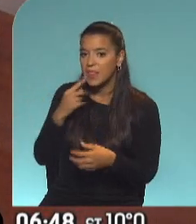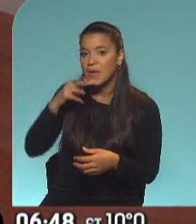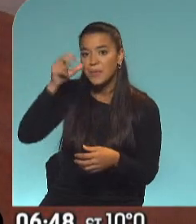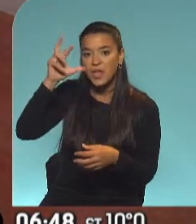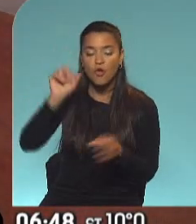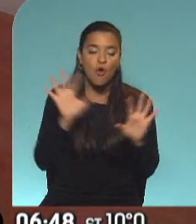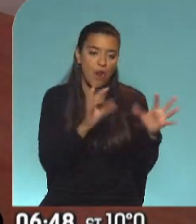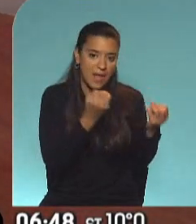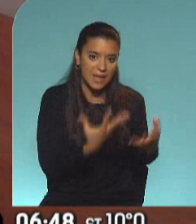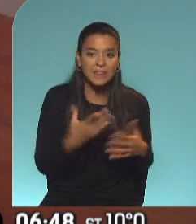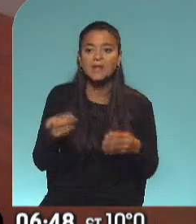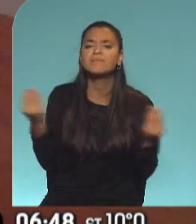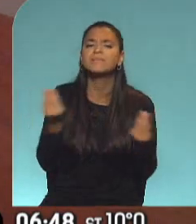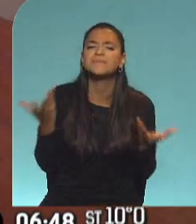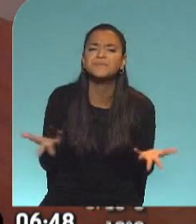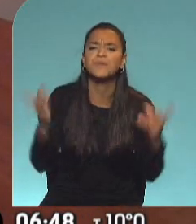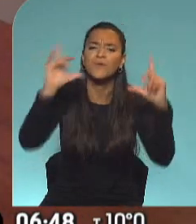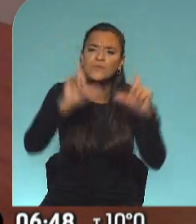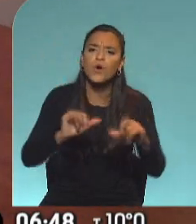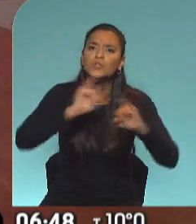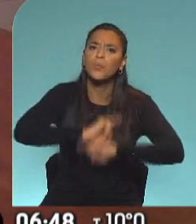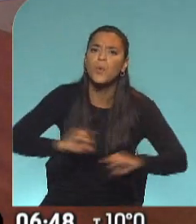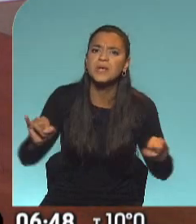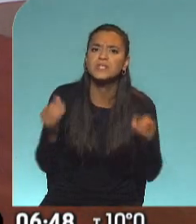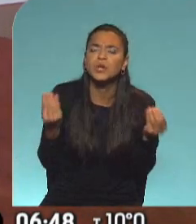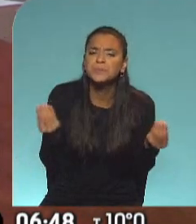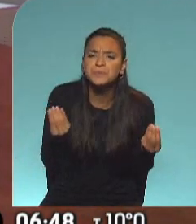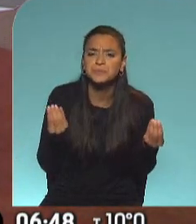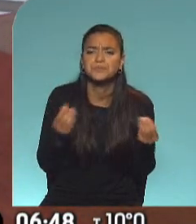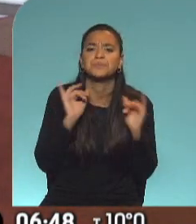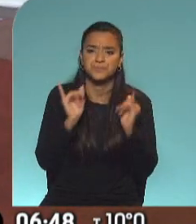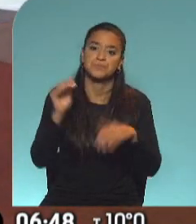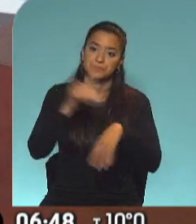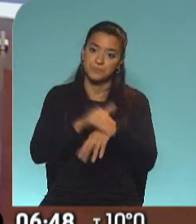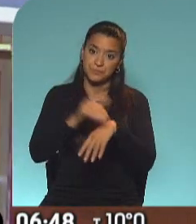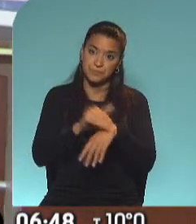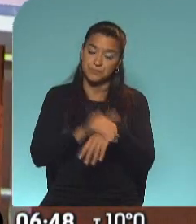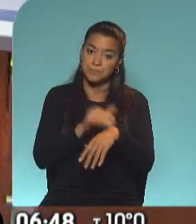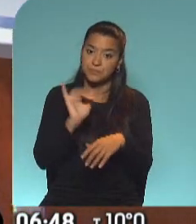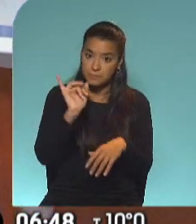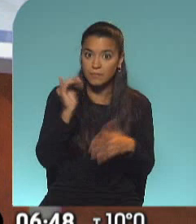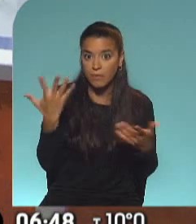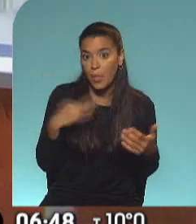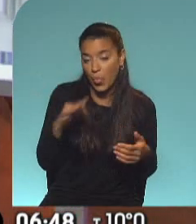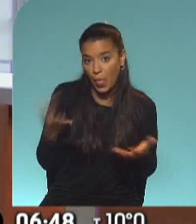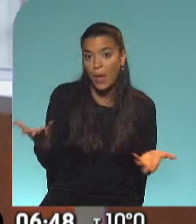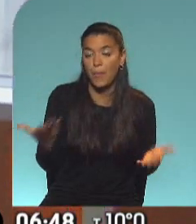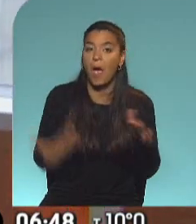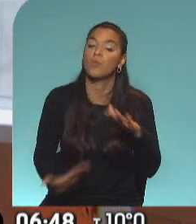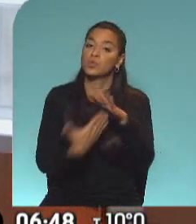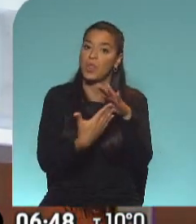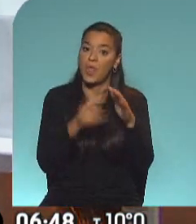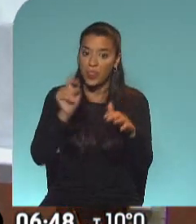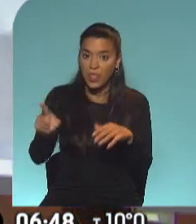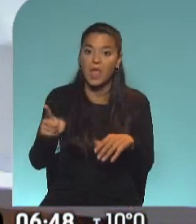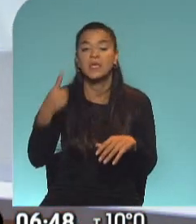estás, Silvia? A ver, ¿de qué se trata? ¿Hay una foto? ¿Hay una publicación? Sí, y el compromiso, ¿no?, que deberían tener las autoridades de